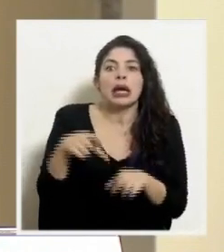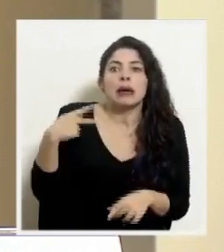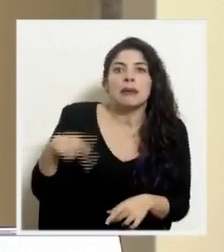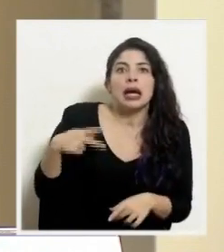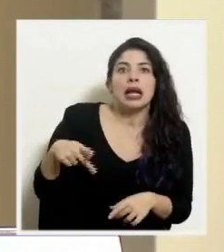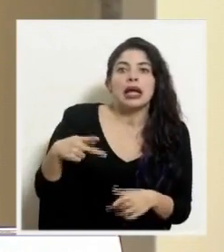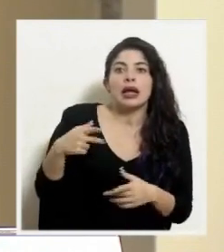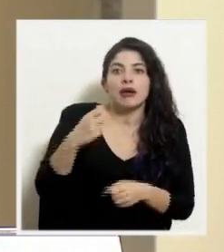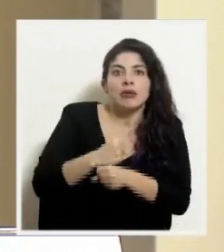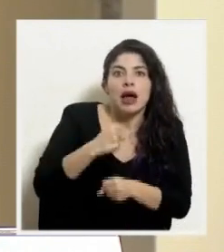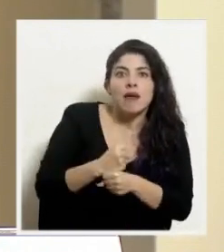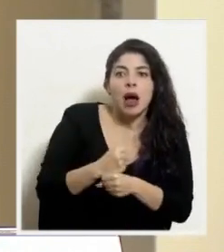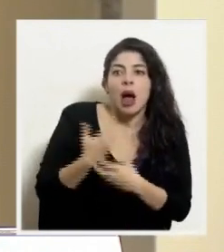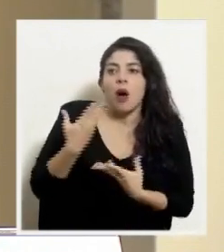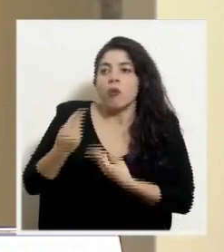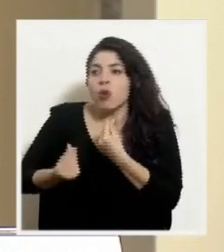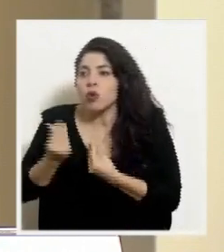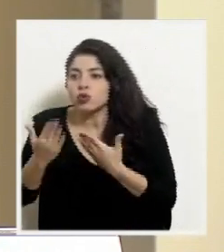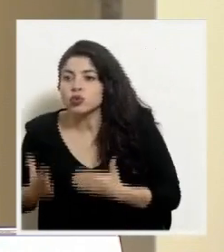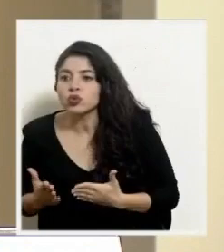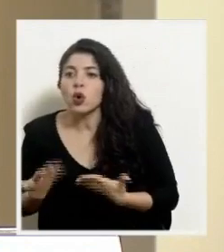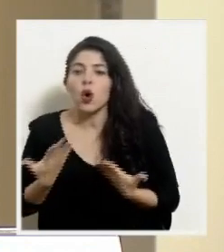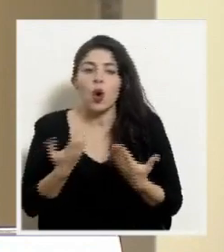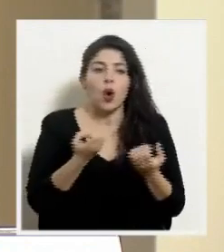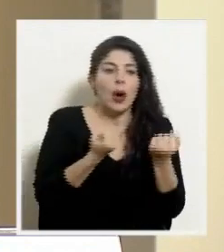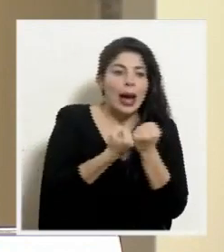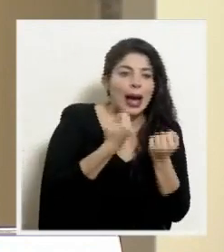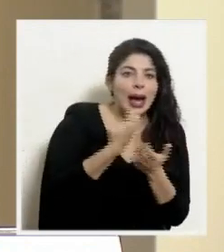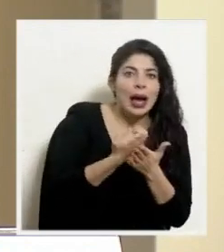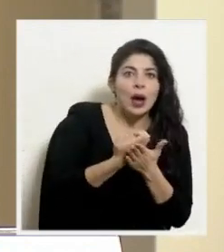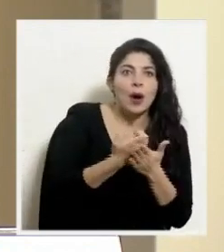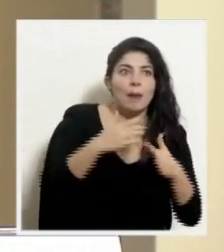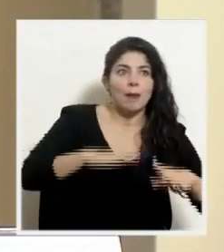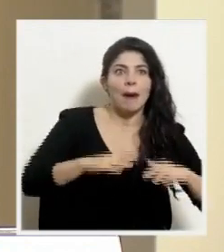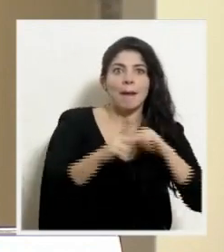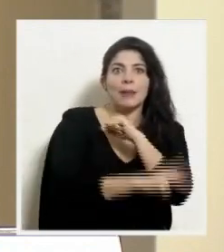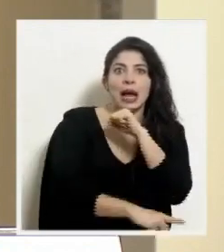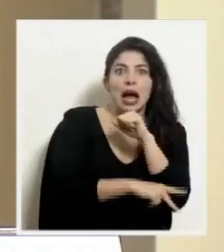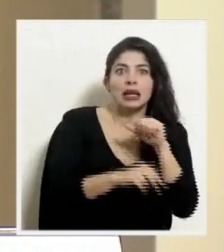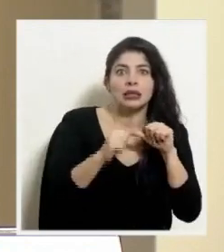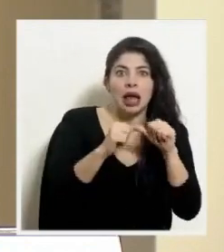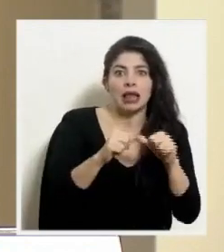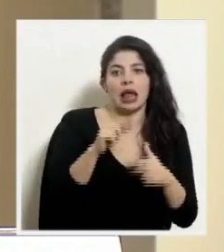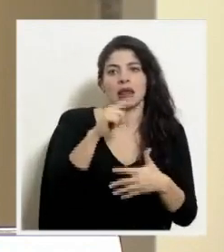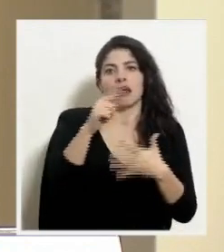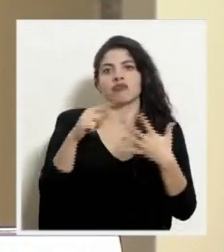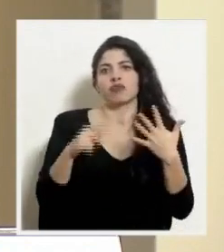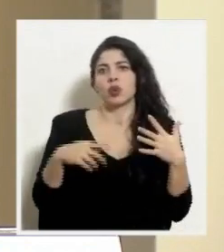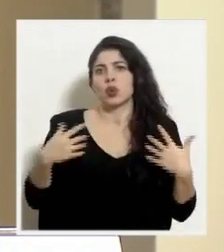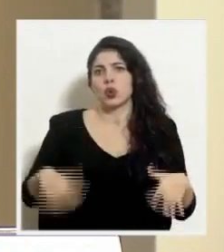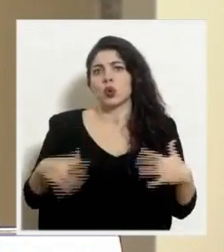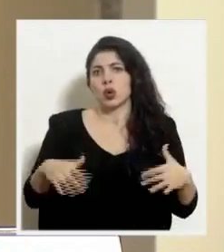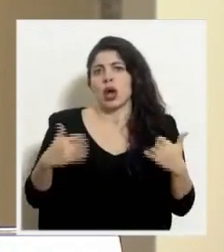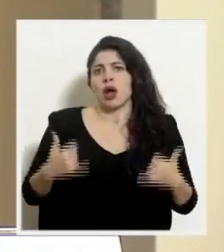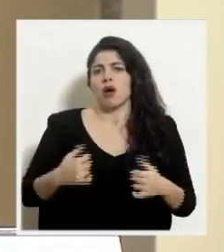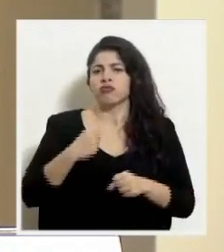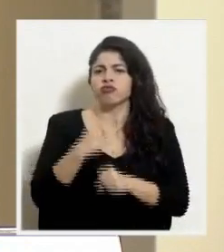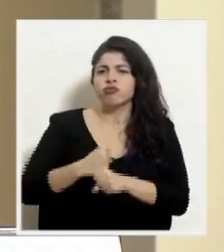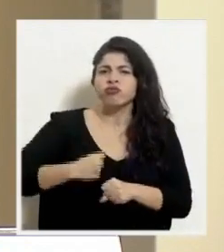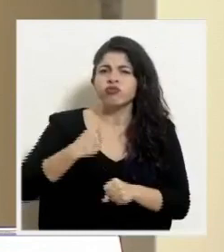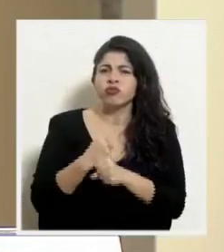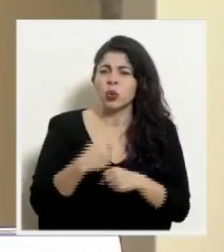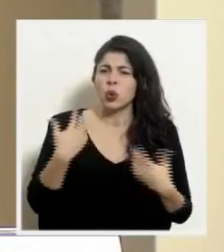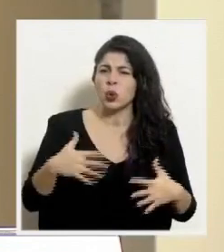para trabajar, para producir, para sostener al país adelante. Hay un trabajo muy fuerte,